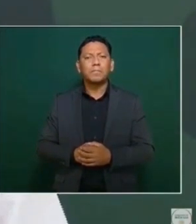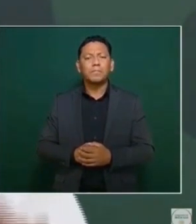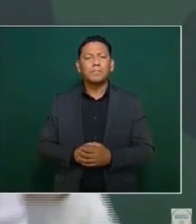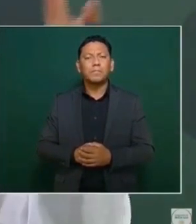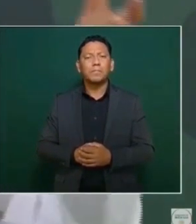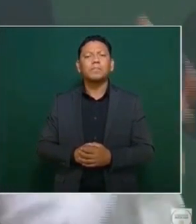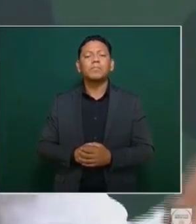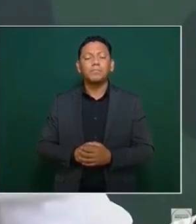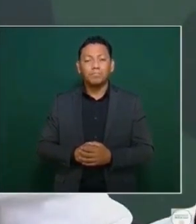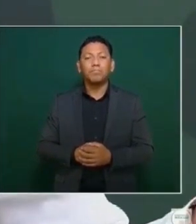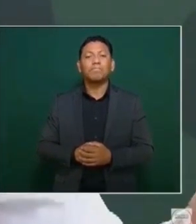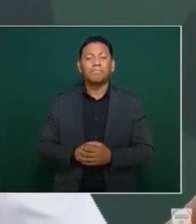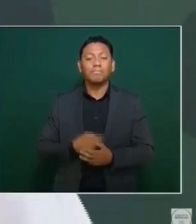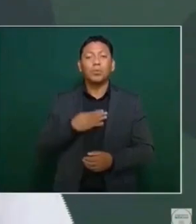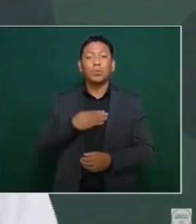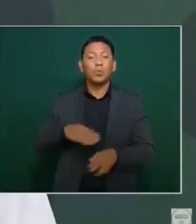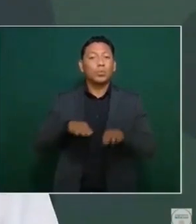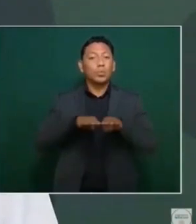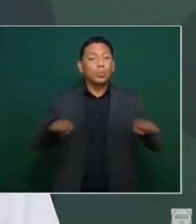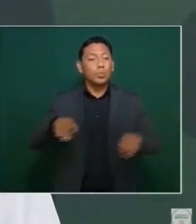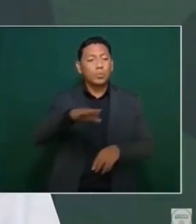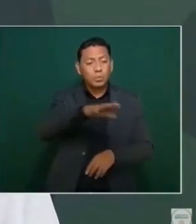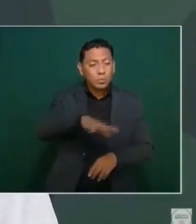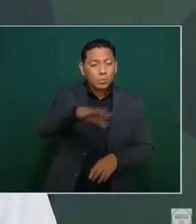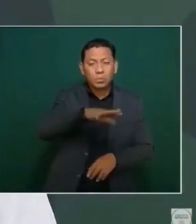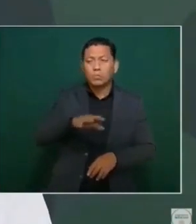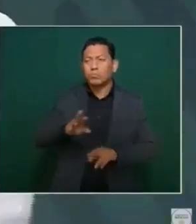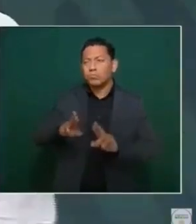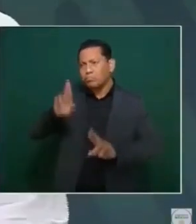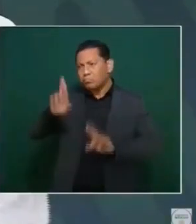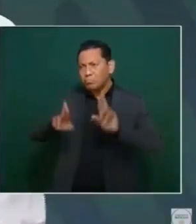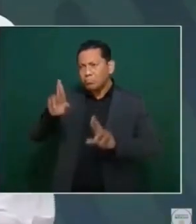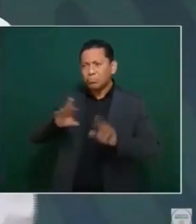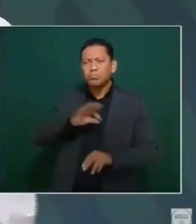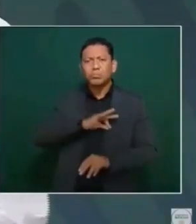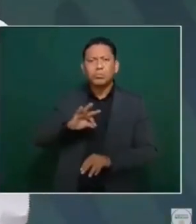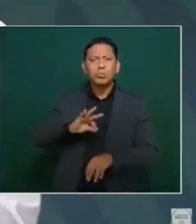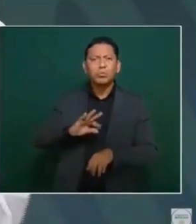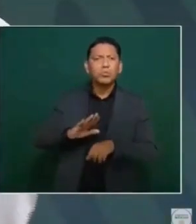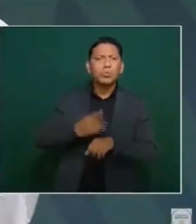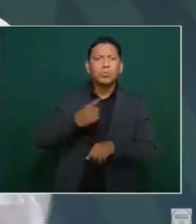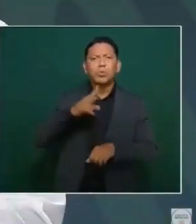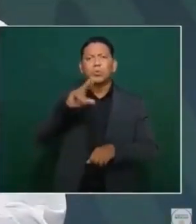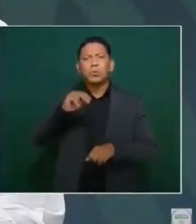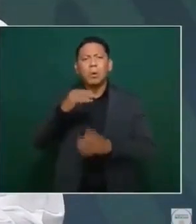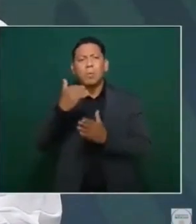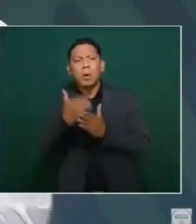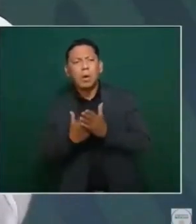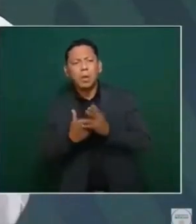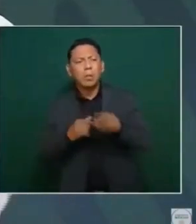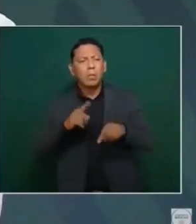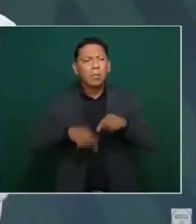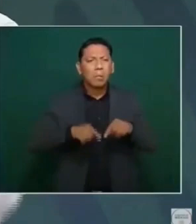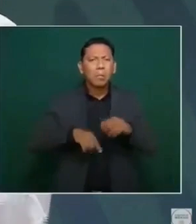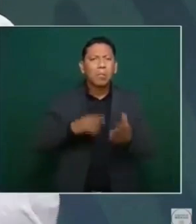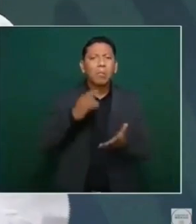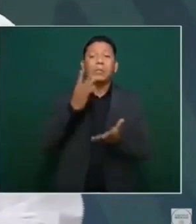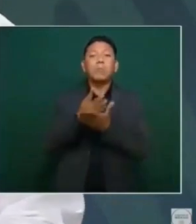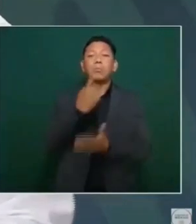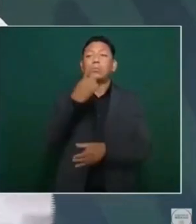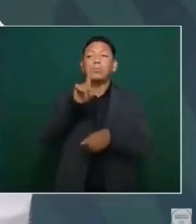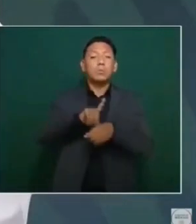la democracia participativa porque la democracia no se agota nada más en el día de la elección